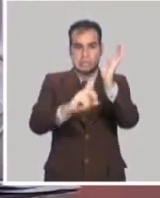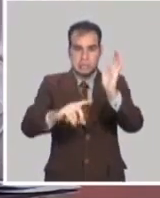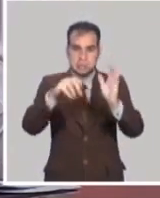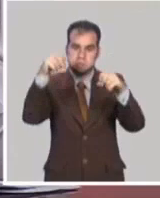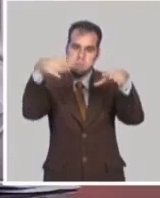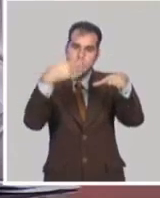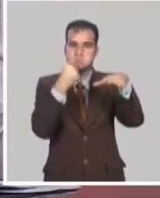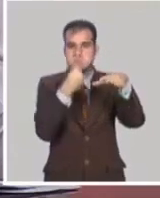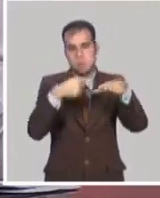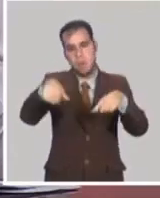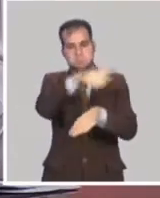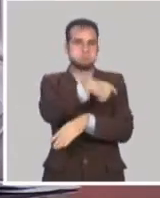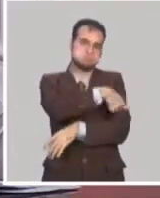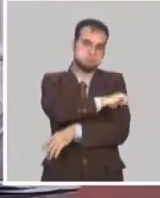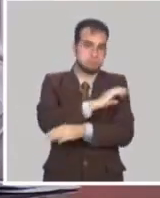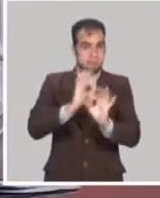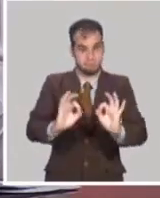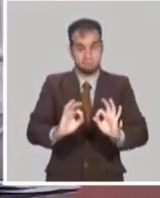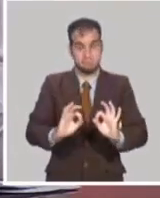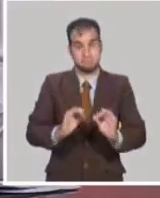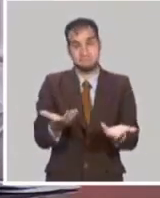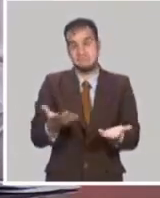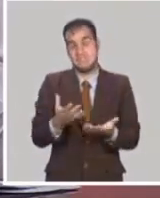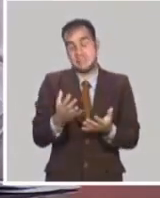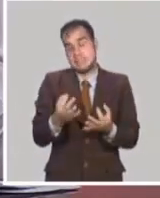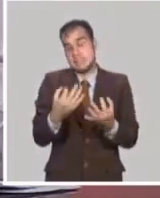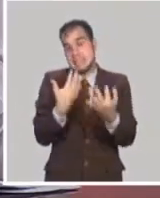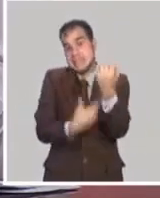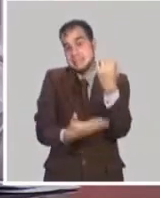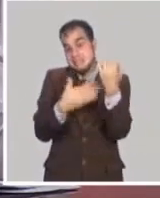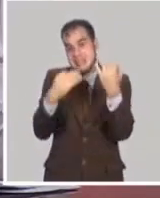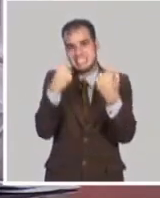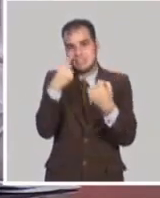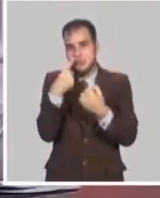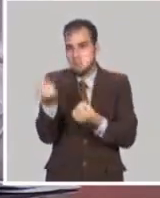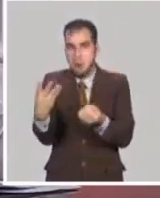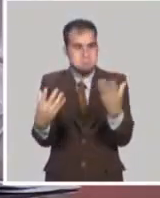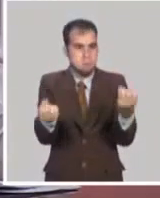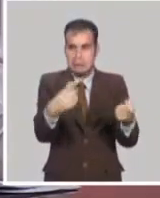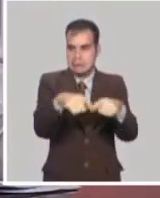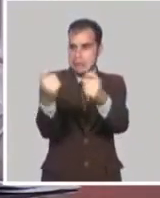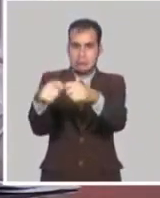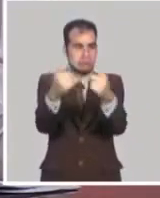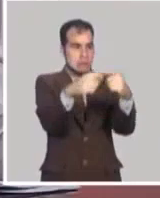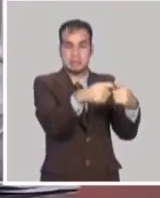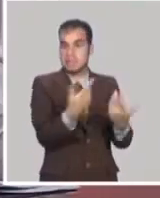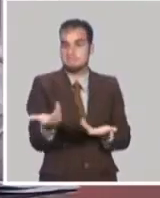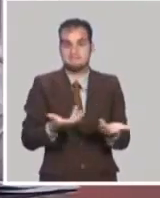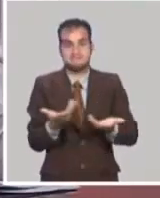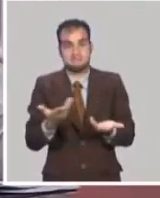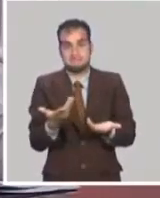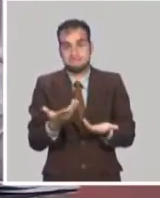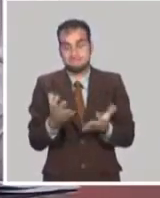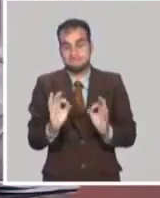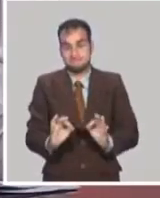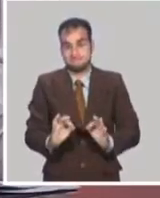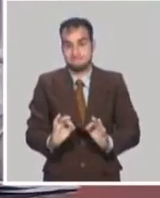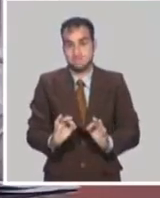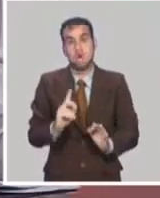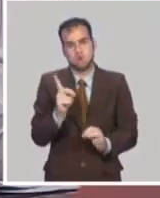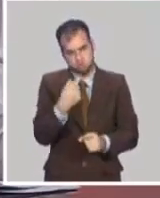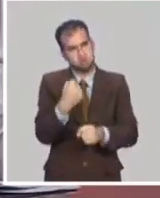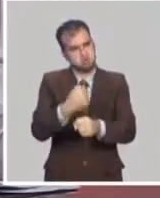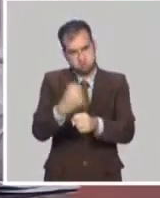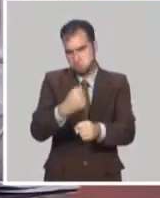y bueno pero realmente son situaciones que se nos manda coyuntural en varias termoeléctricas y que se están lavando